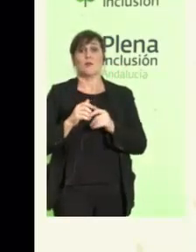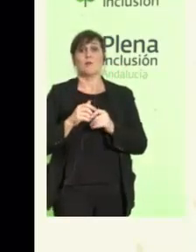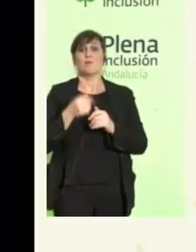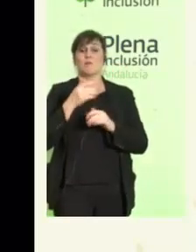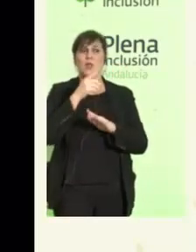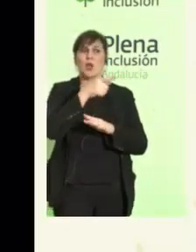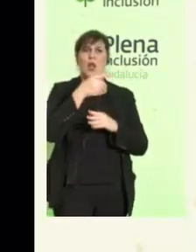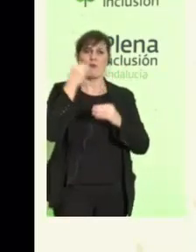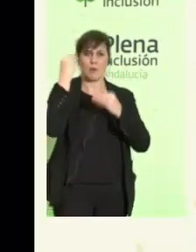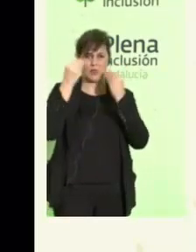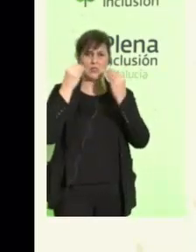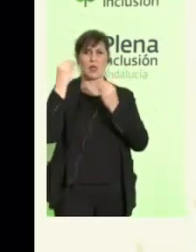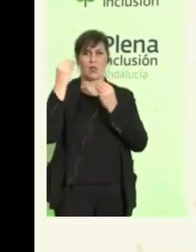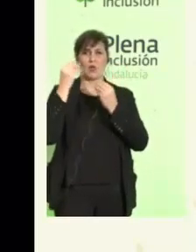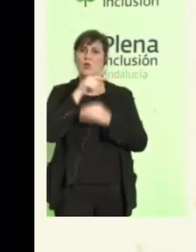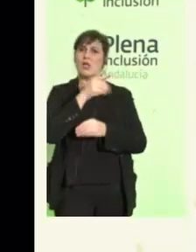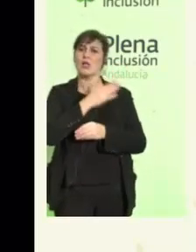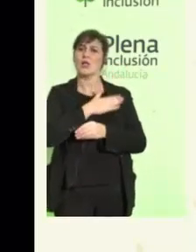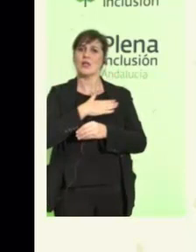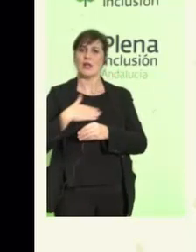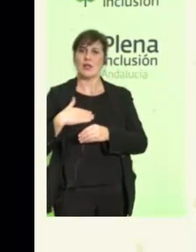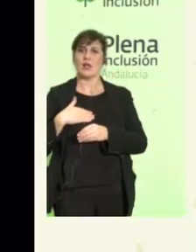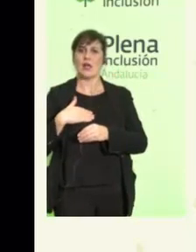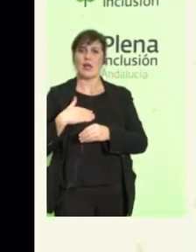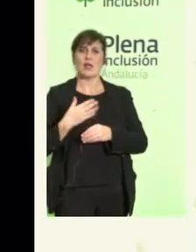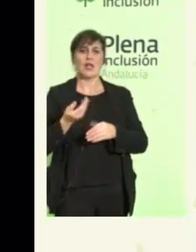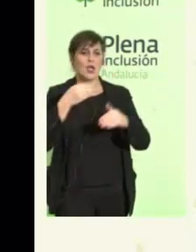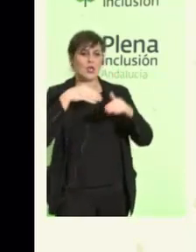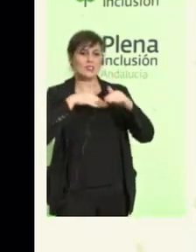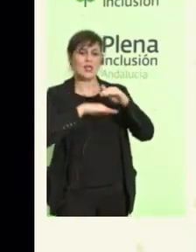había pensado y él quería que lo enterrasen